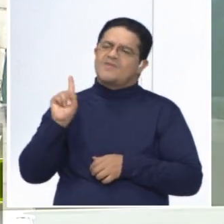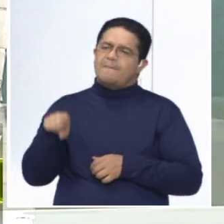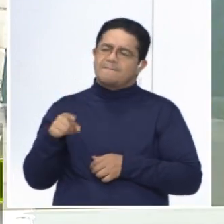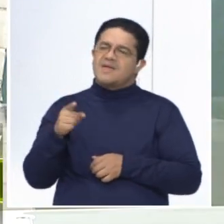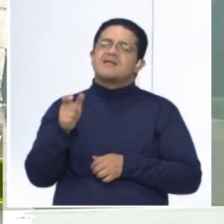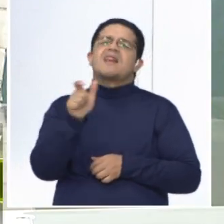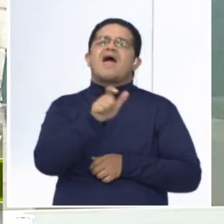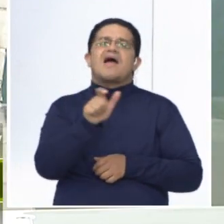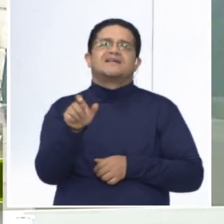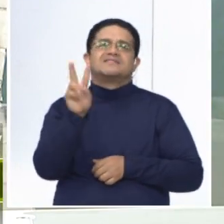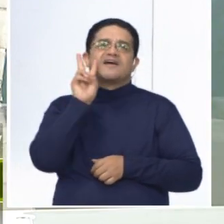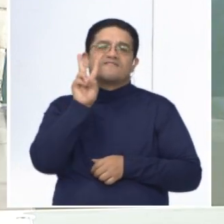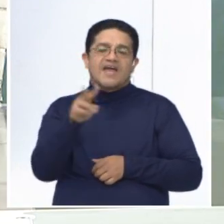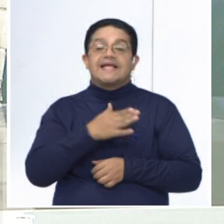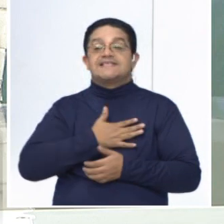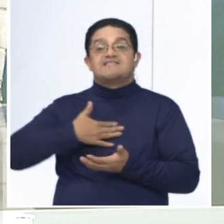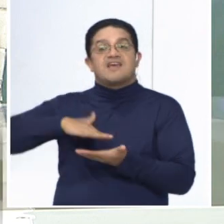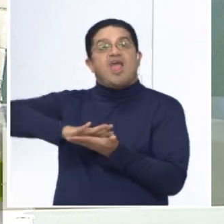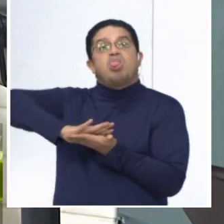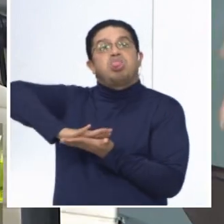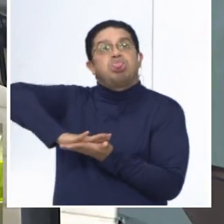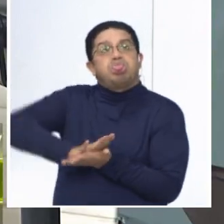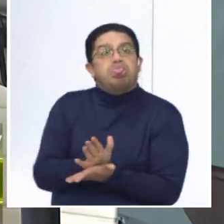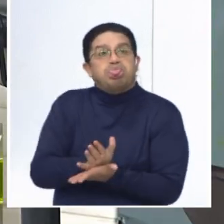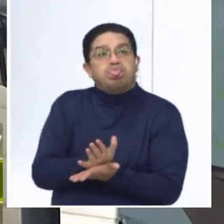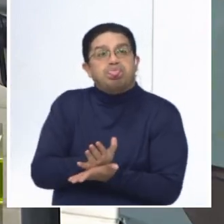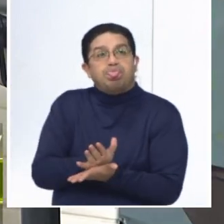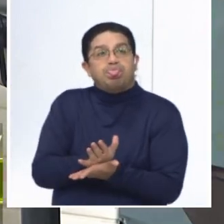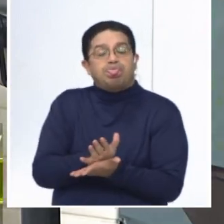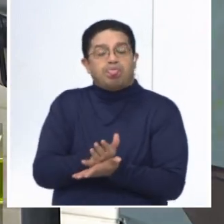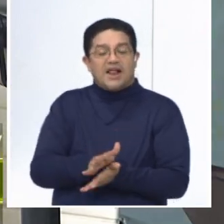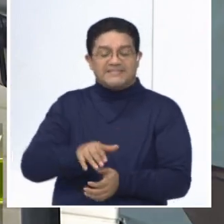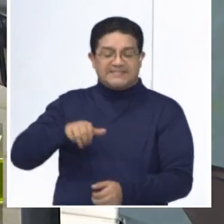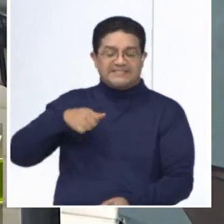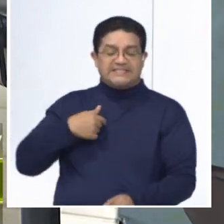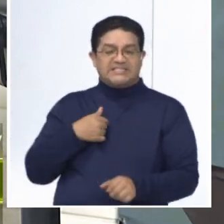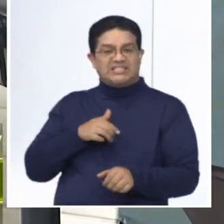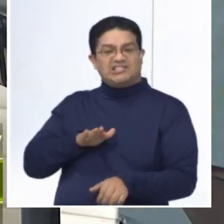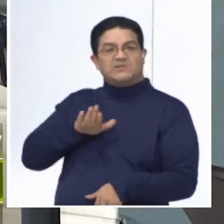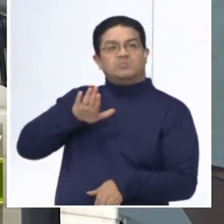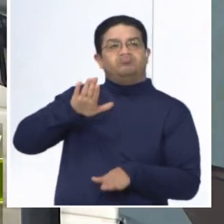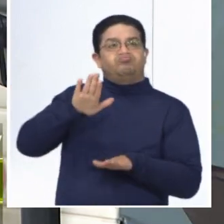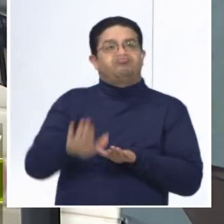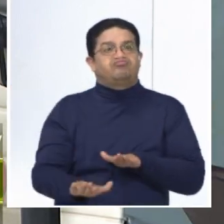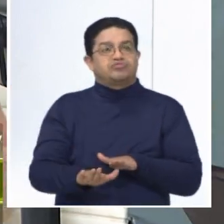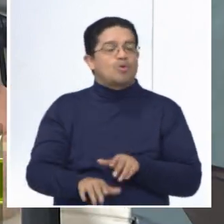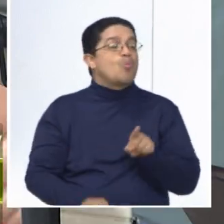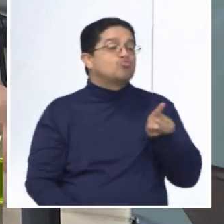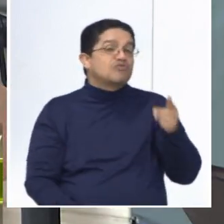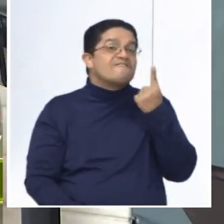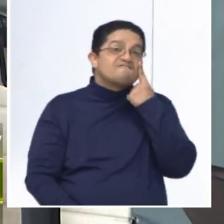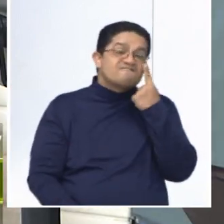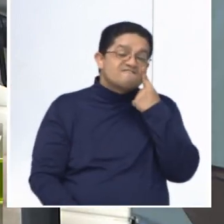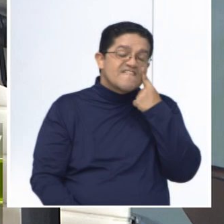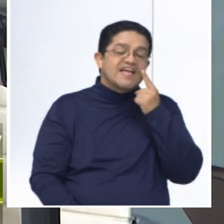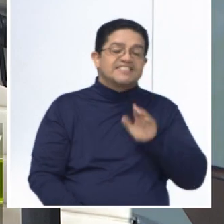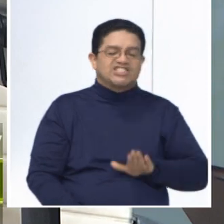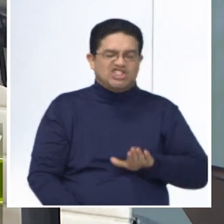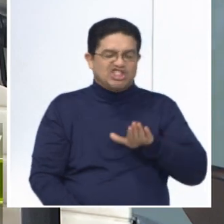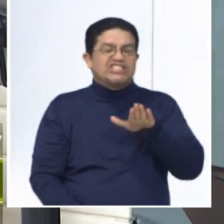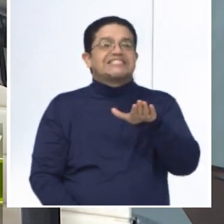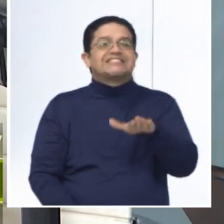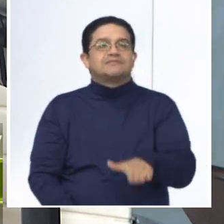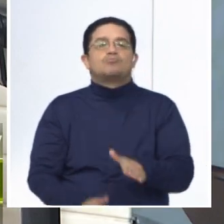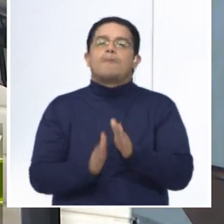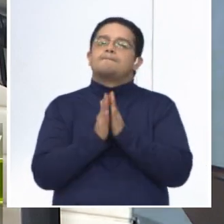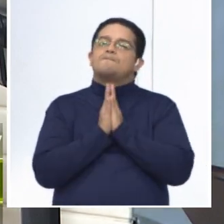ve un insecto quiere pisarlo. Ah, bueno, una cosa muy importante. Si pisas al chipo, ¿qué pasa? Si usted ve al chipo, por favor, no